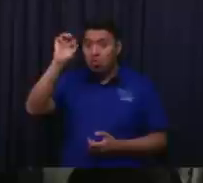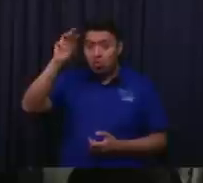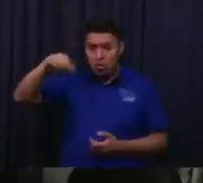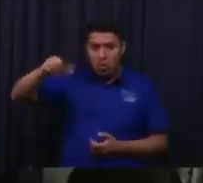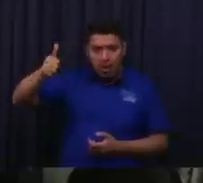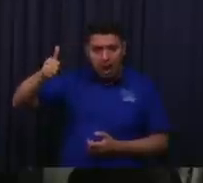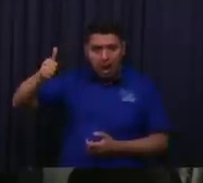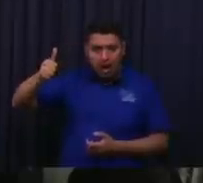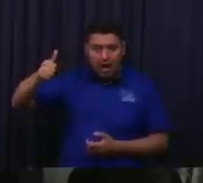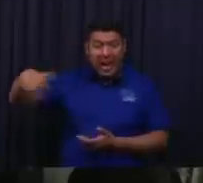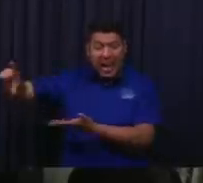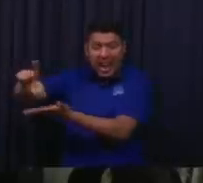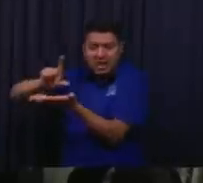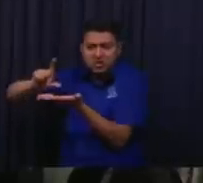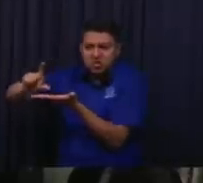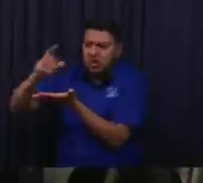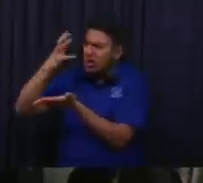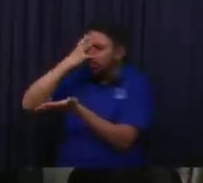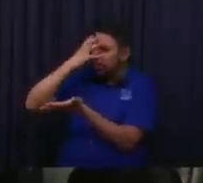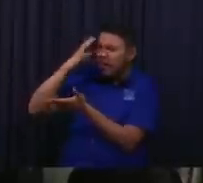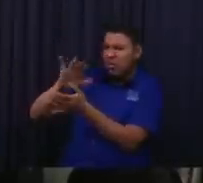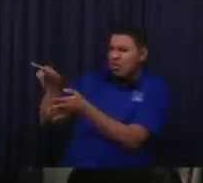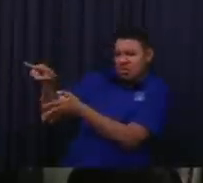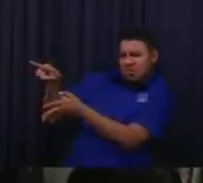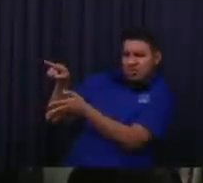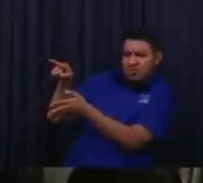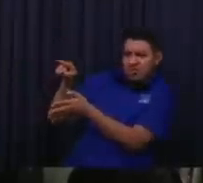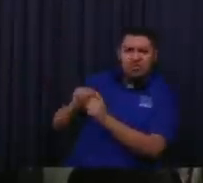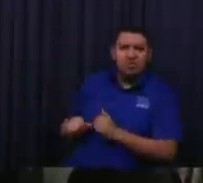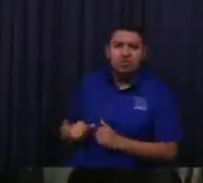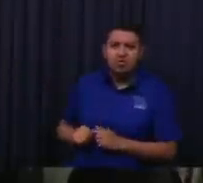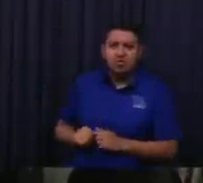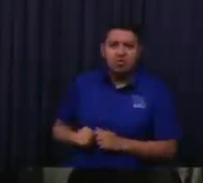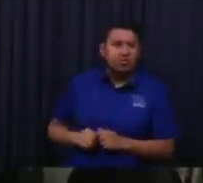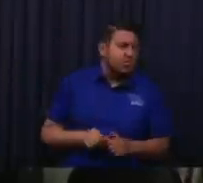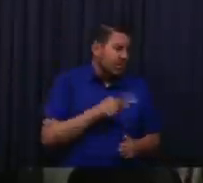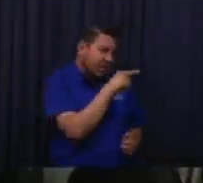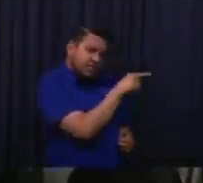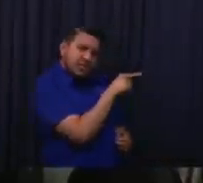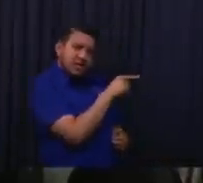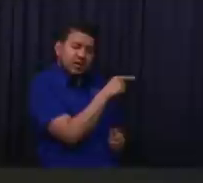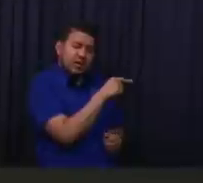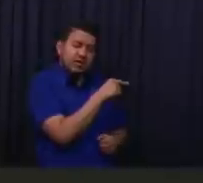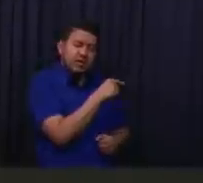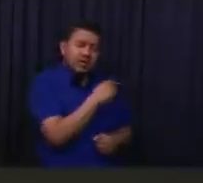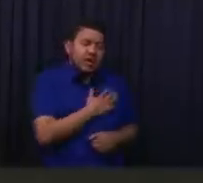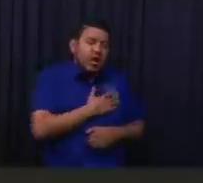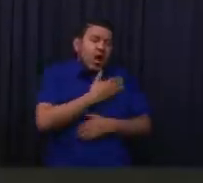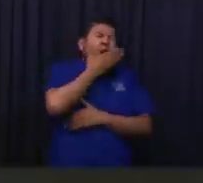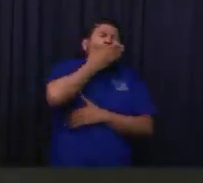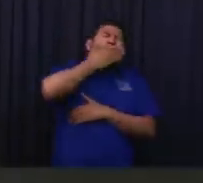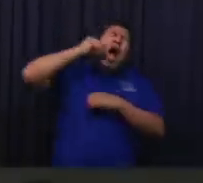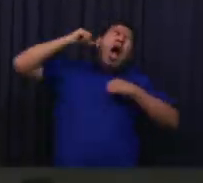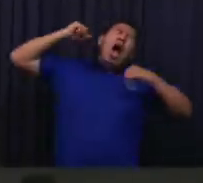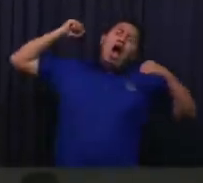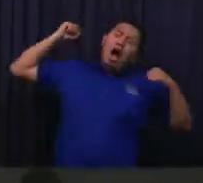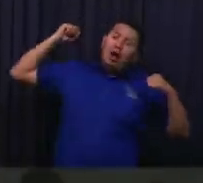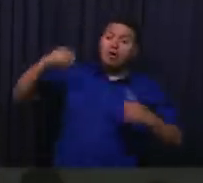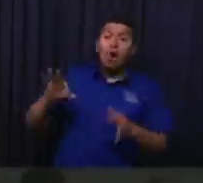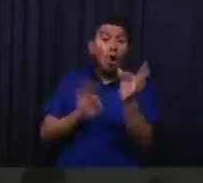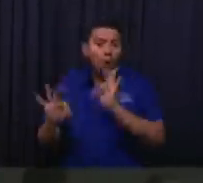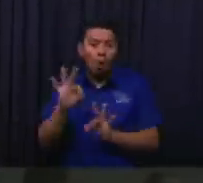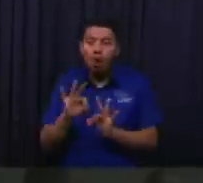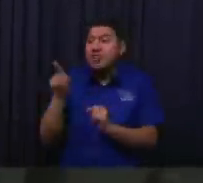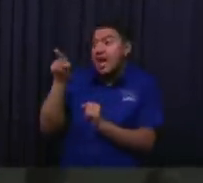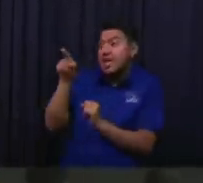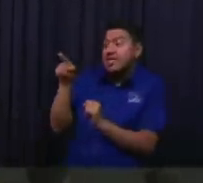¿De qué otra vid vamos a tomar vino nosotros? ¿De la vid del perezoso? ¿De la vid del hombre falto de entendimiento? No, de ninguna